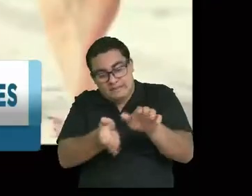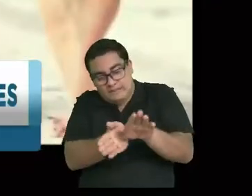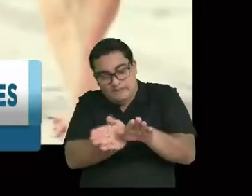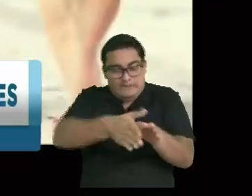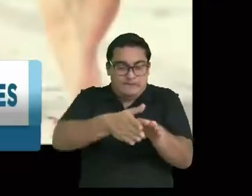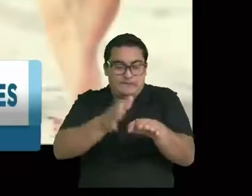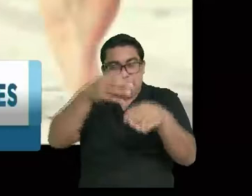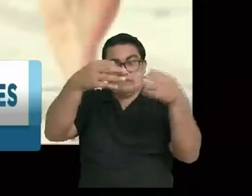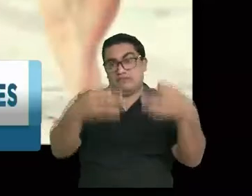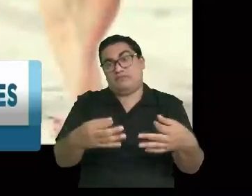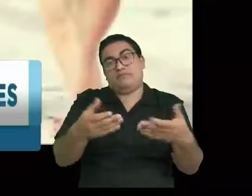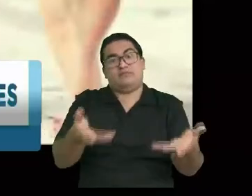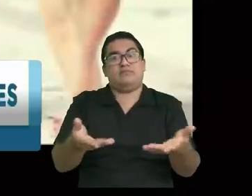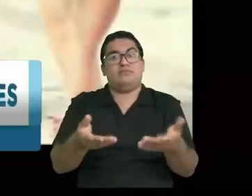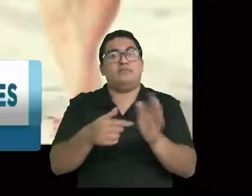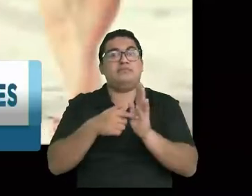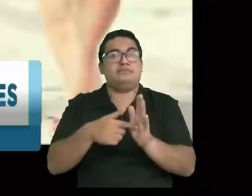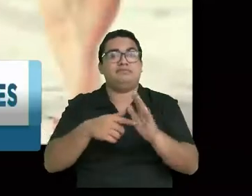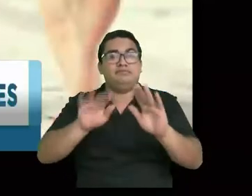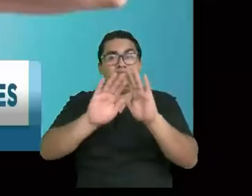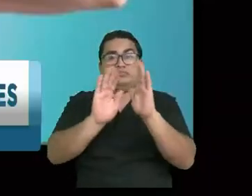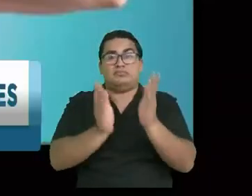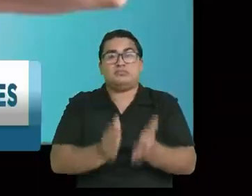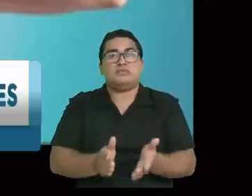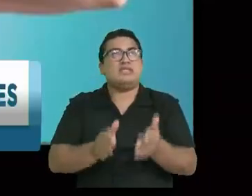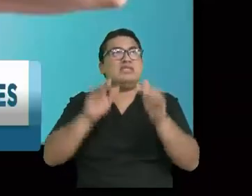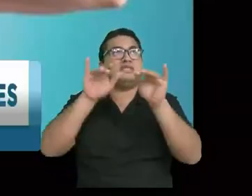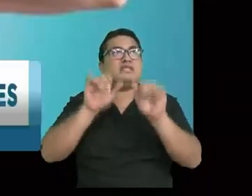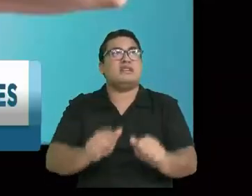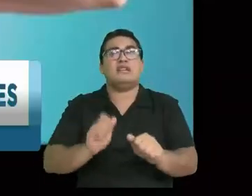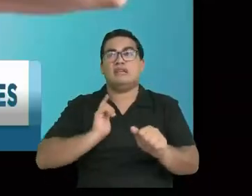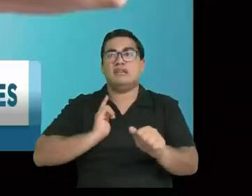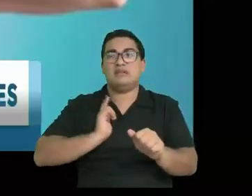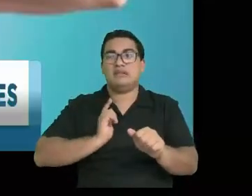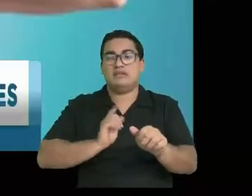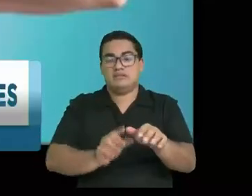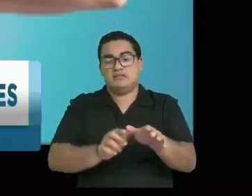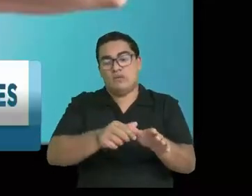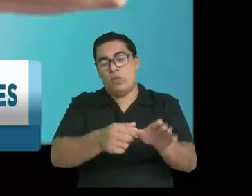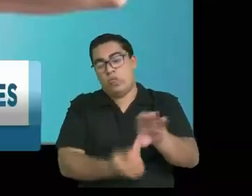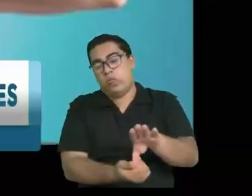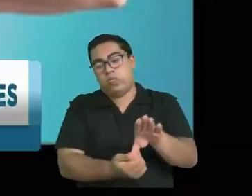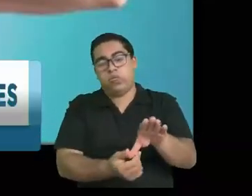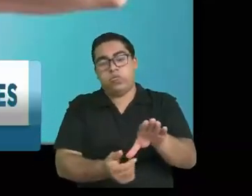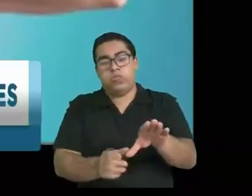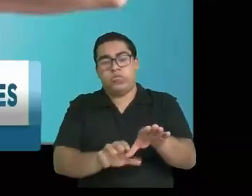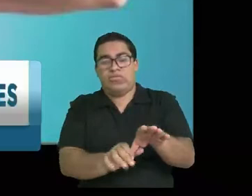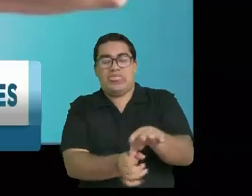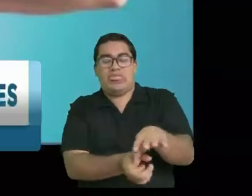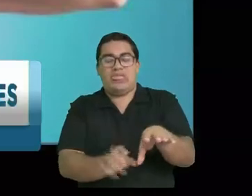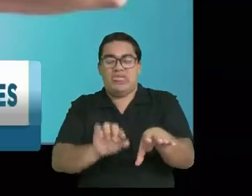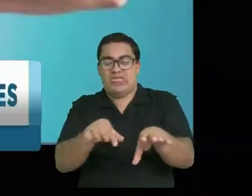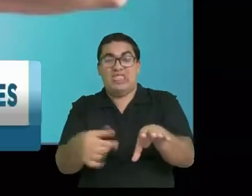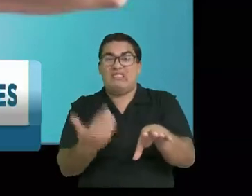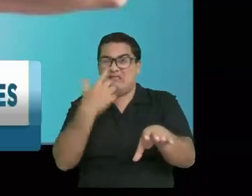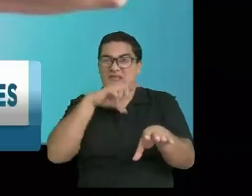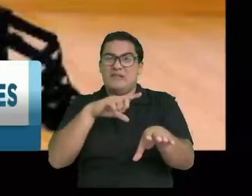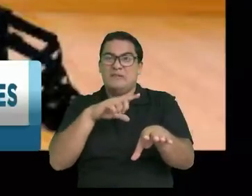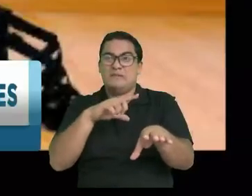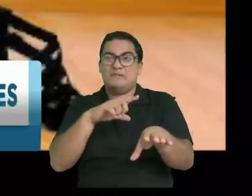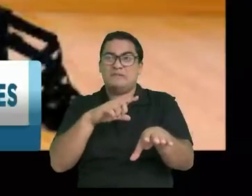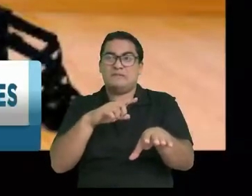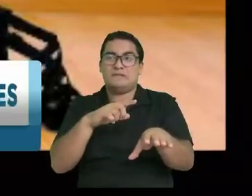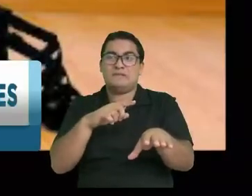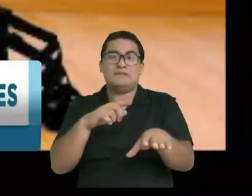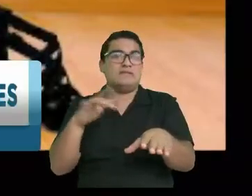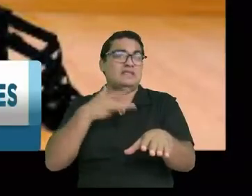operarlo. O sea, una mujer que ya presente un juanete, eso va a irse deformando más y más. Y después de un grado